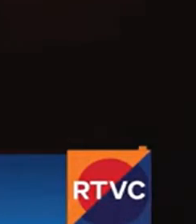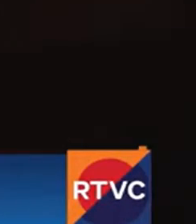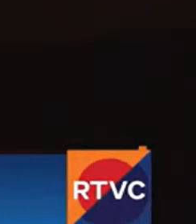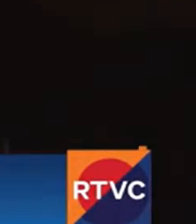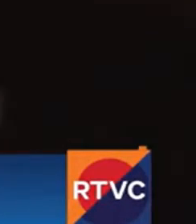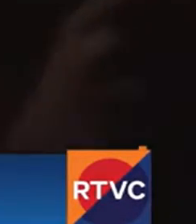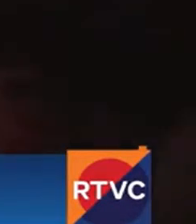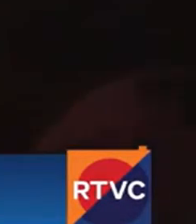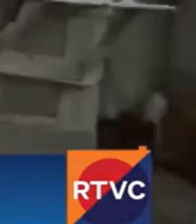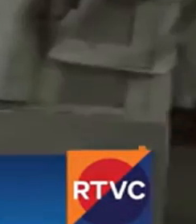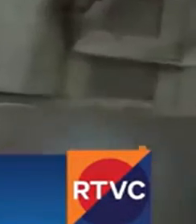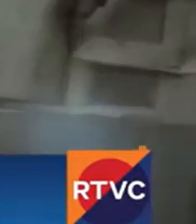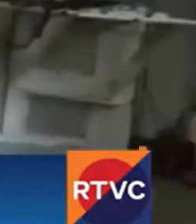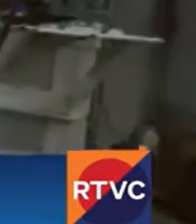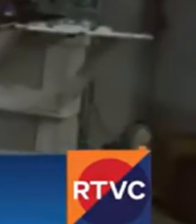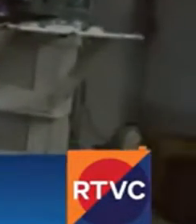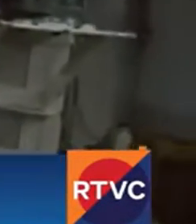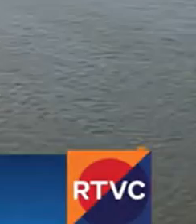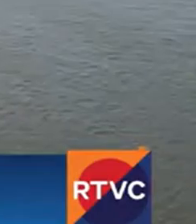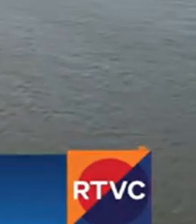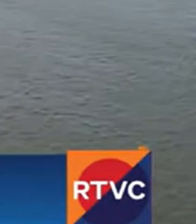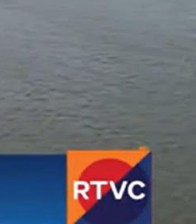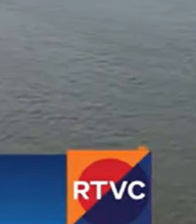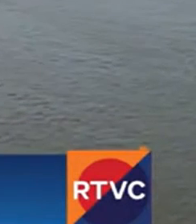Estamos varados cuando ya estamos muy lejos.